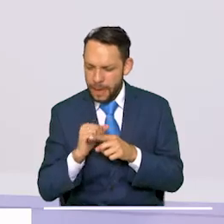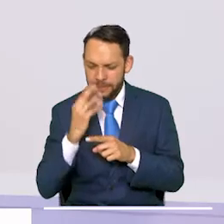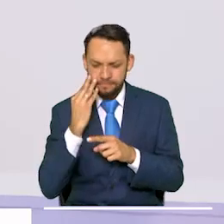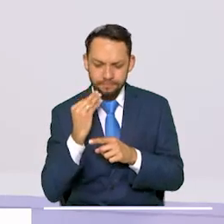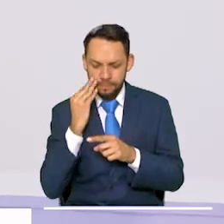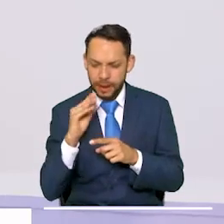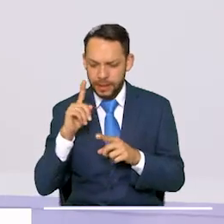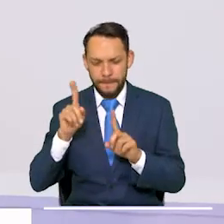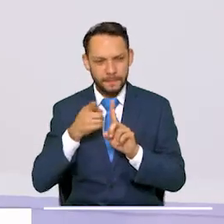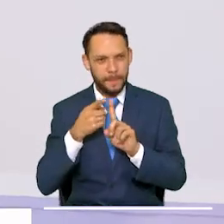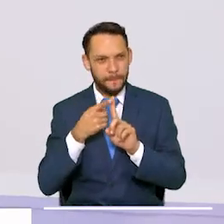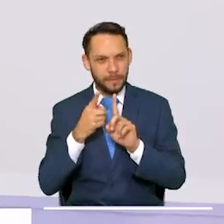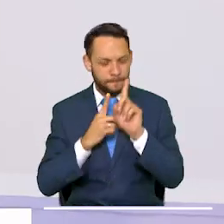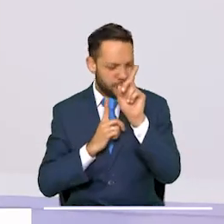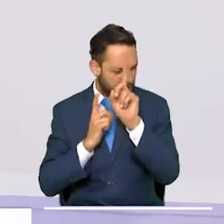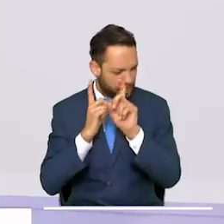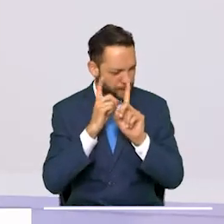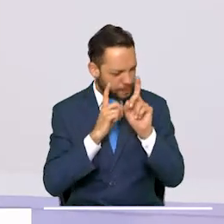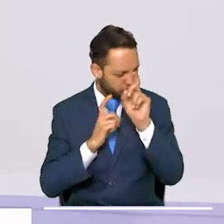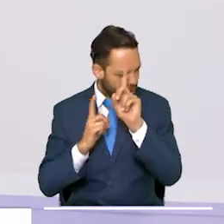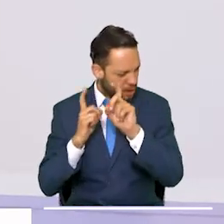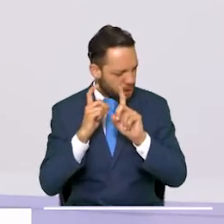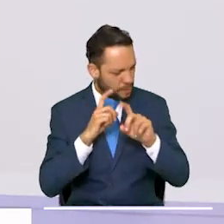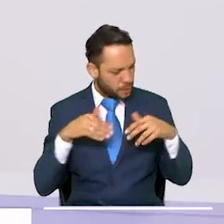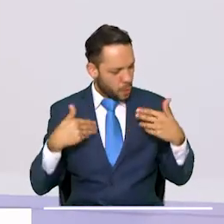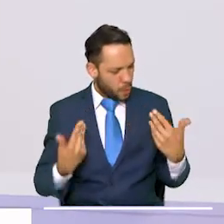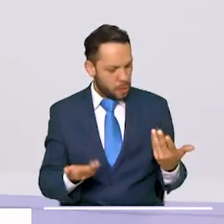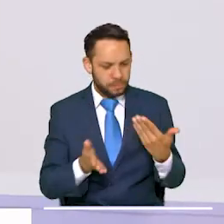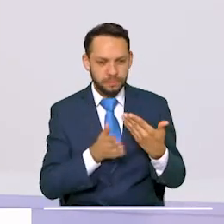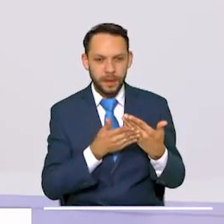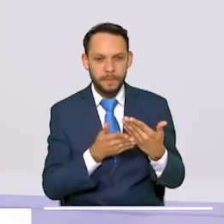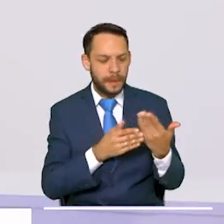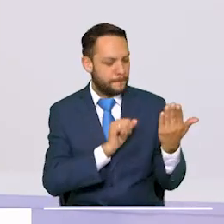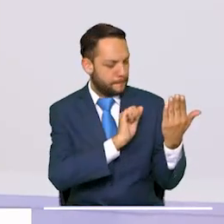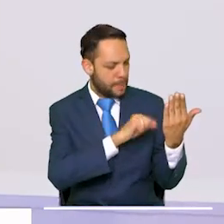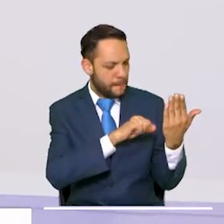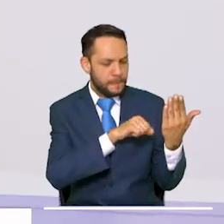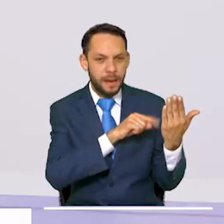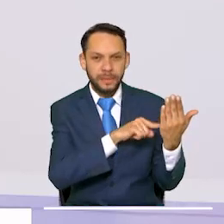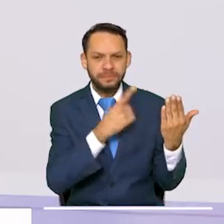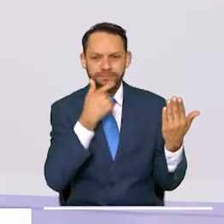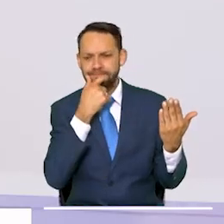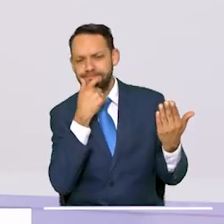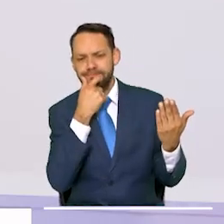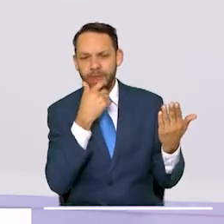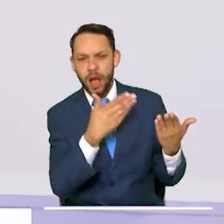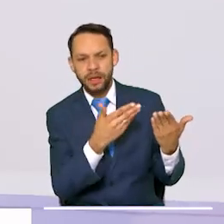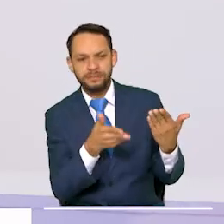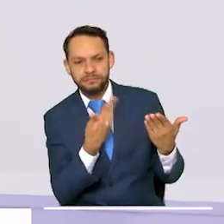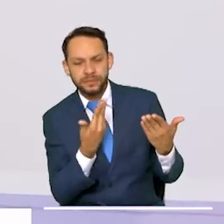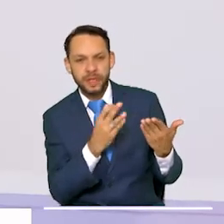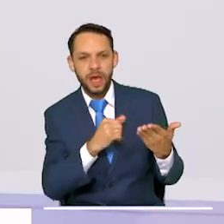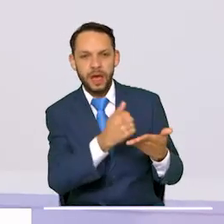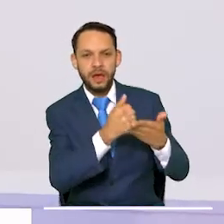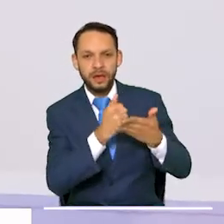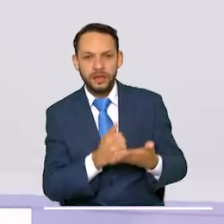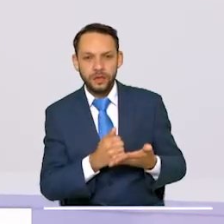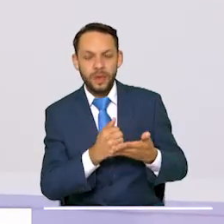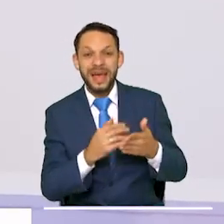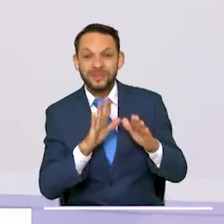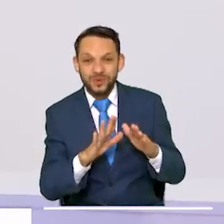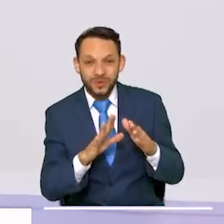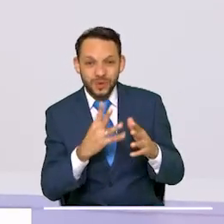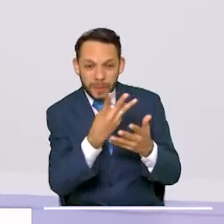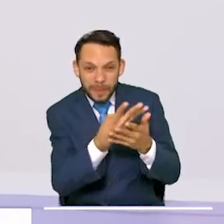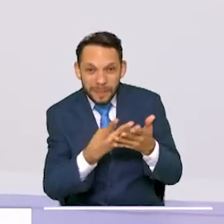sacar ahí es que utilizar un buen producto de una buena extracción activa de cannabinoide